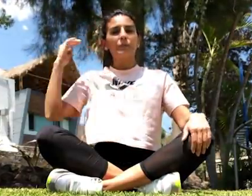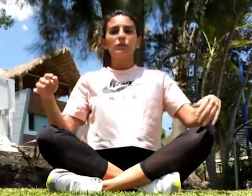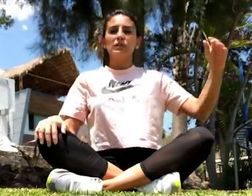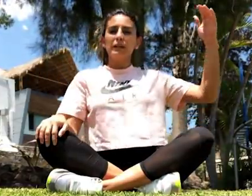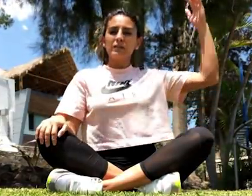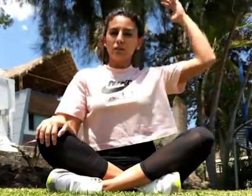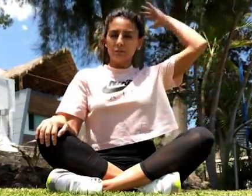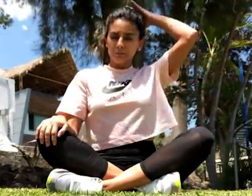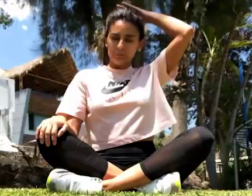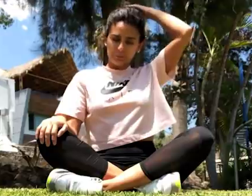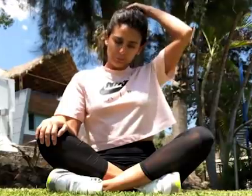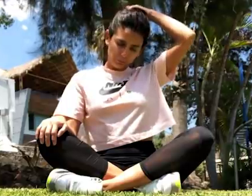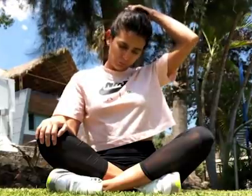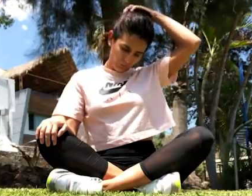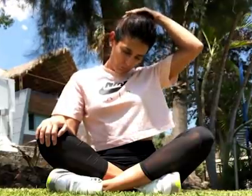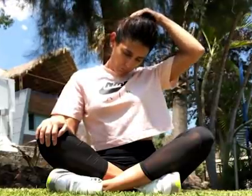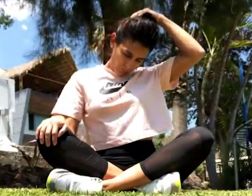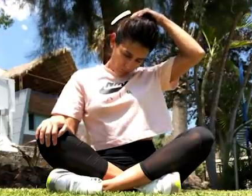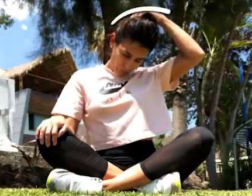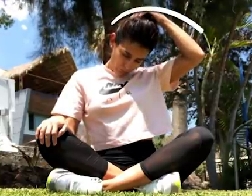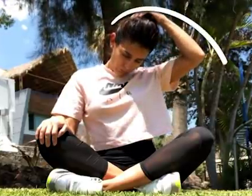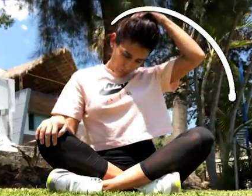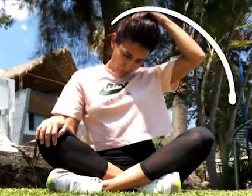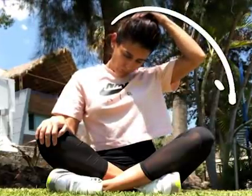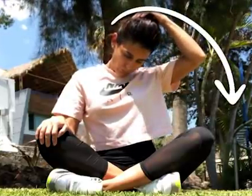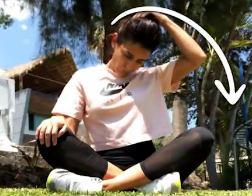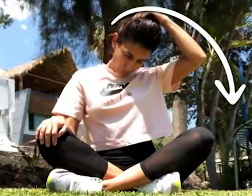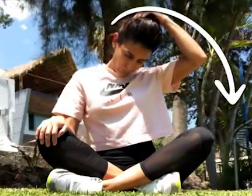Ahora cambiamos de brazo.